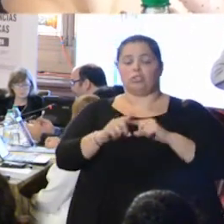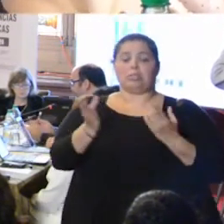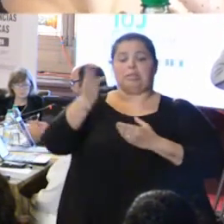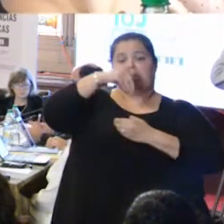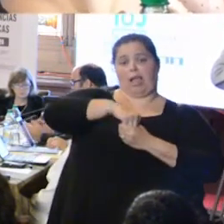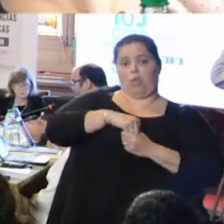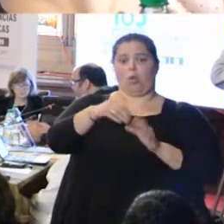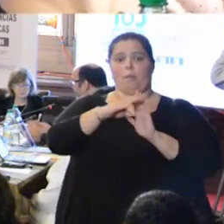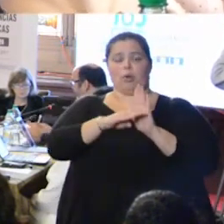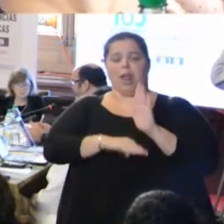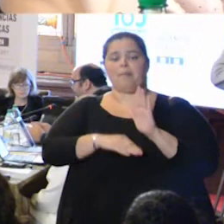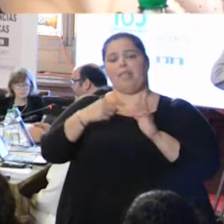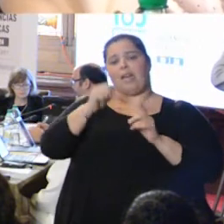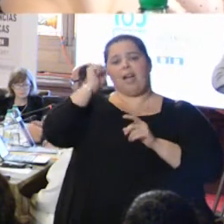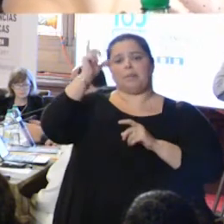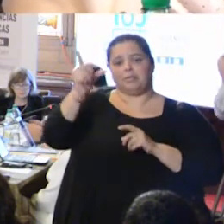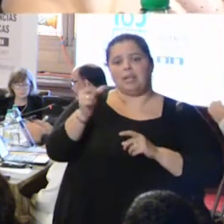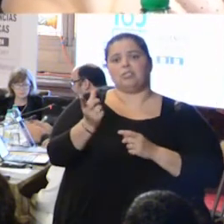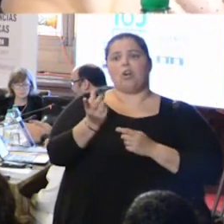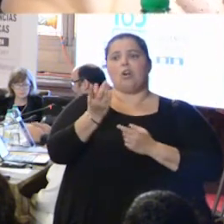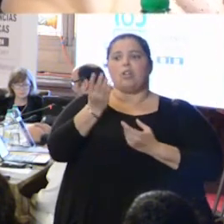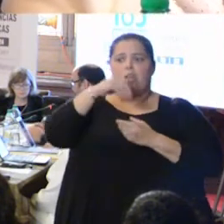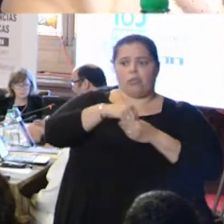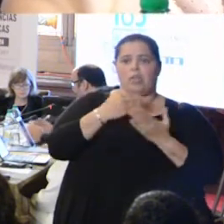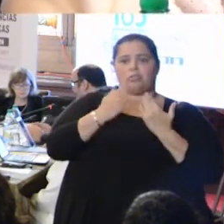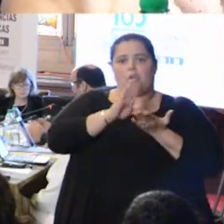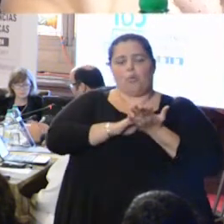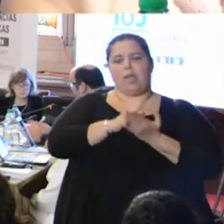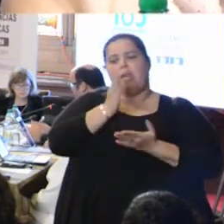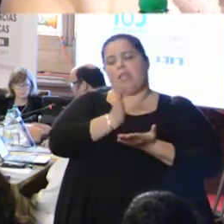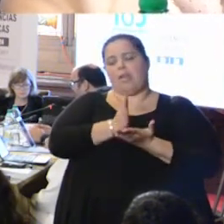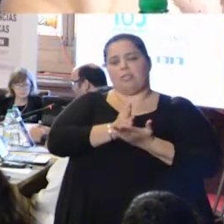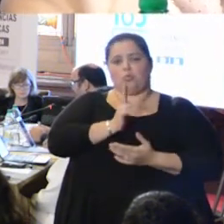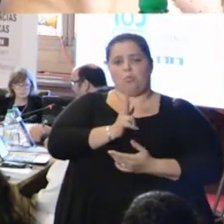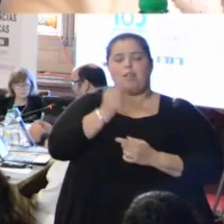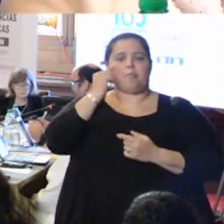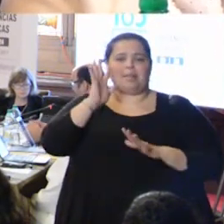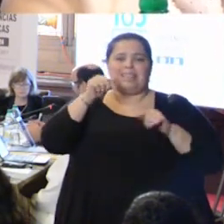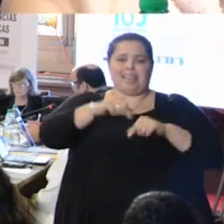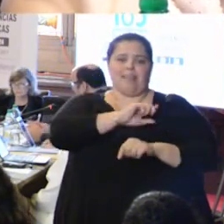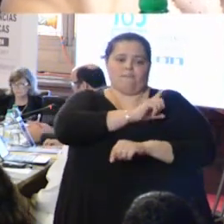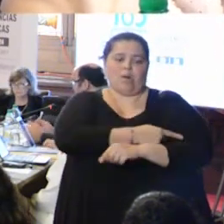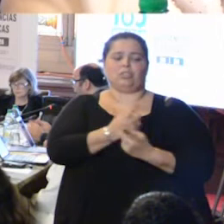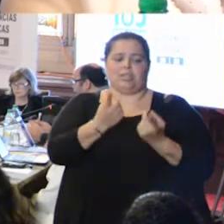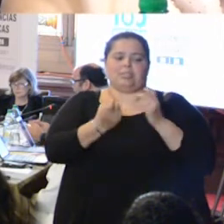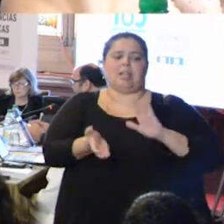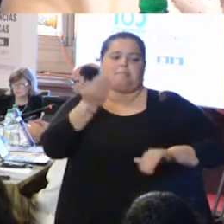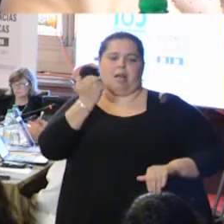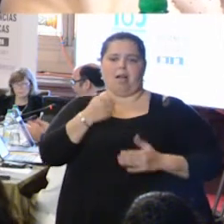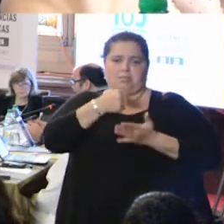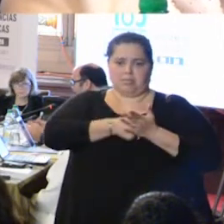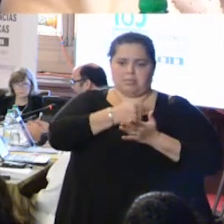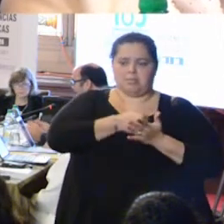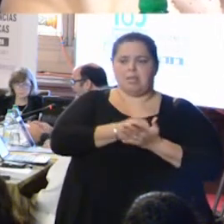capacitación contenidos de derechos humanos, creemos que ese esfuerzo tiene que redoblarse, tiene que haber mayor sensibilidad, particularmente cuando